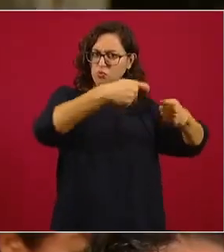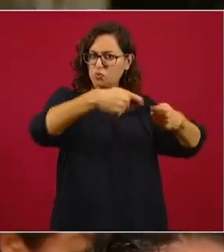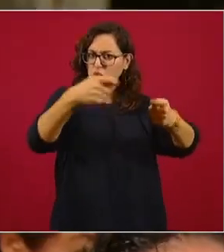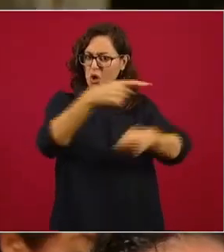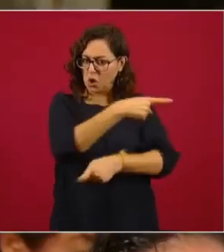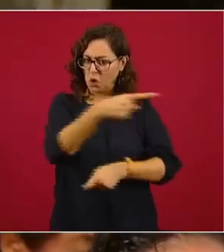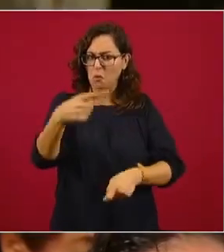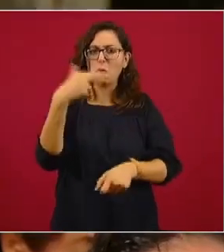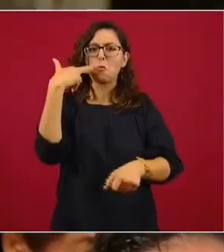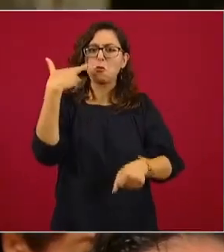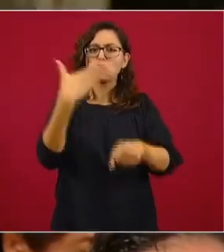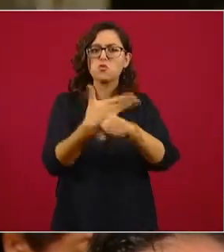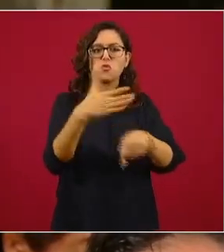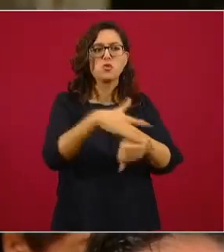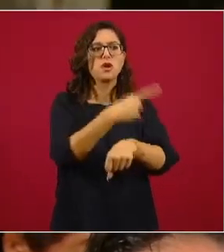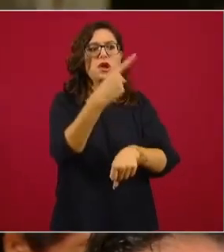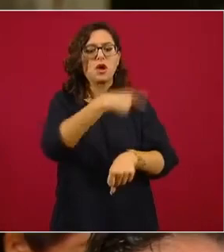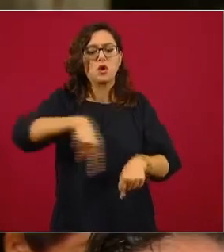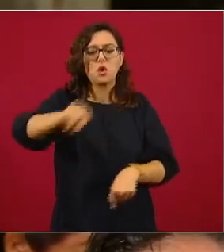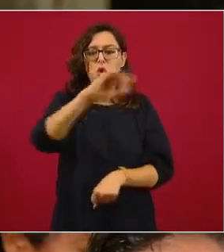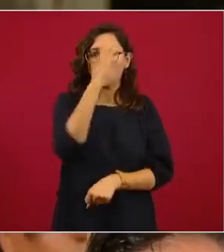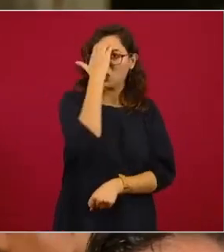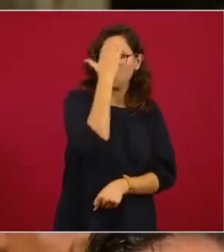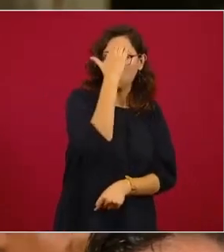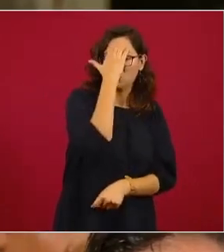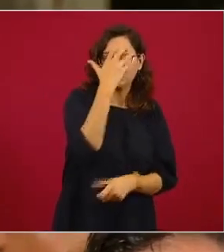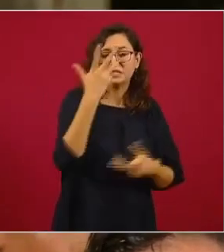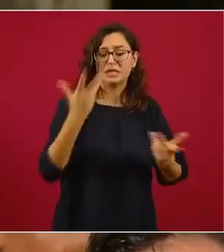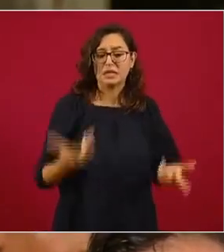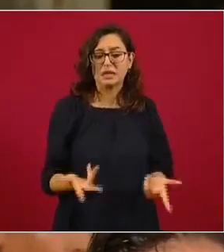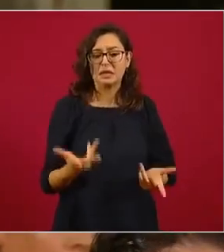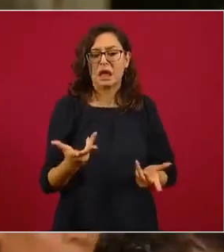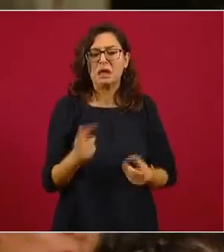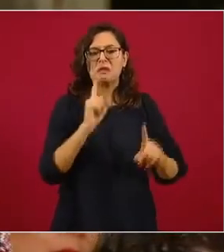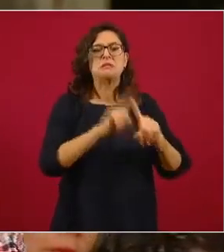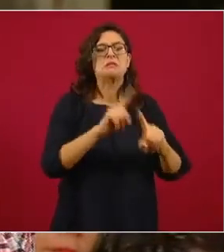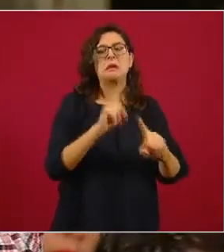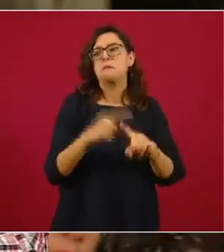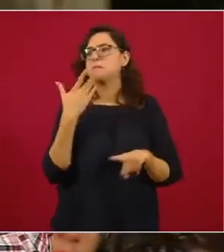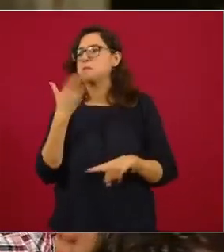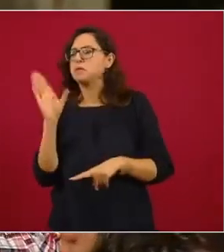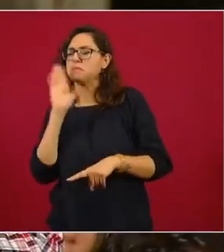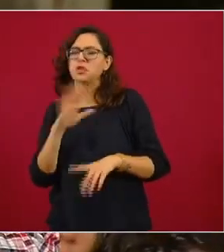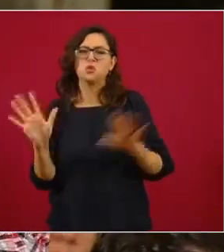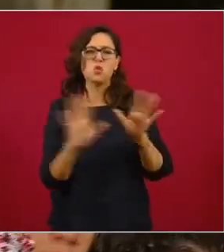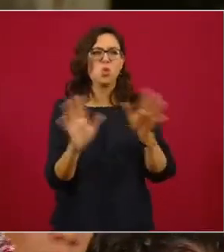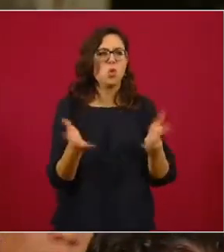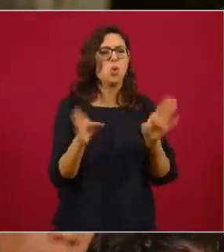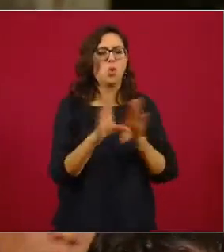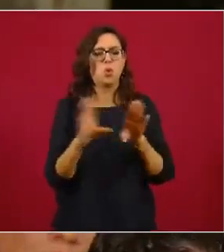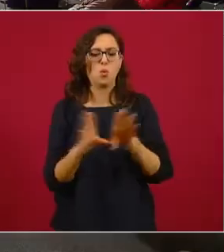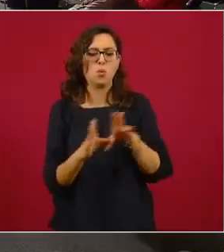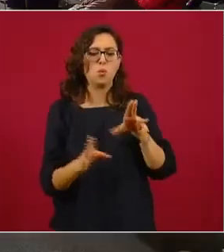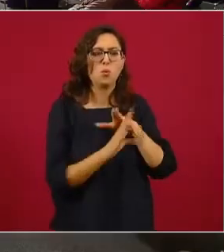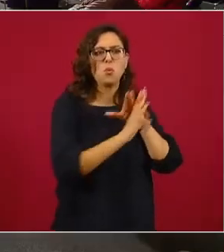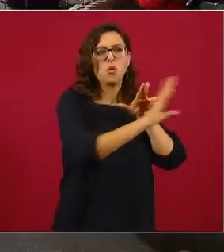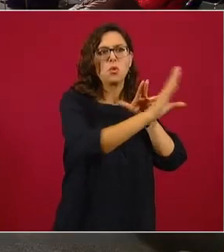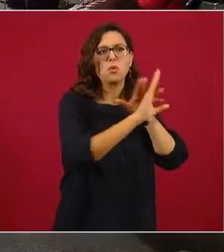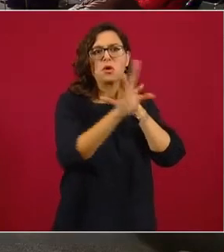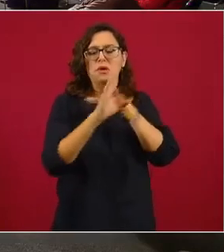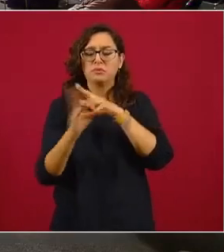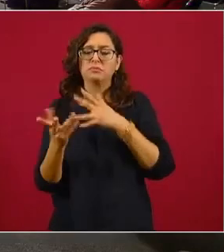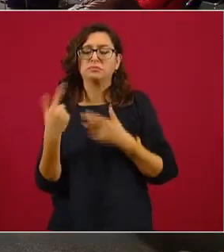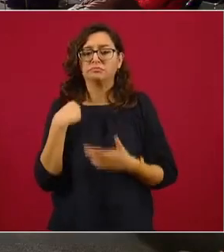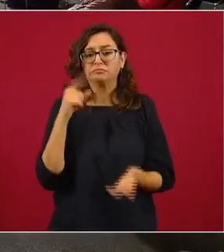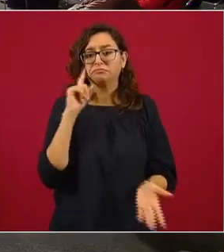ellos los que le tomarían el pulso de la migración. Y entiendo que en algunos casos existiría algún